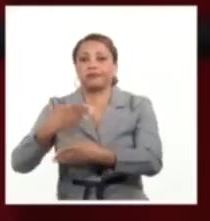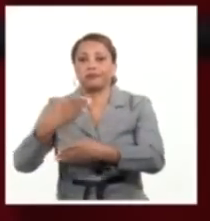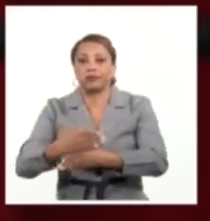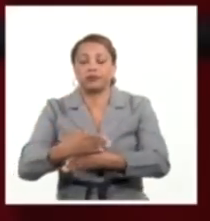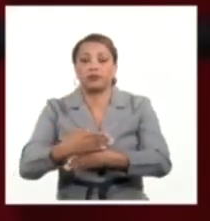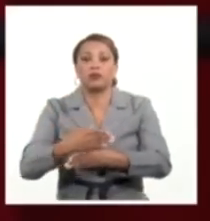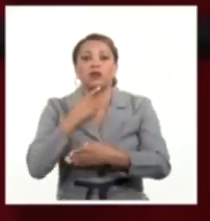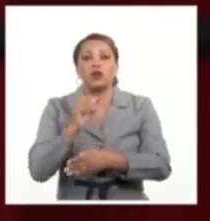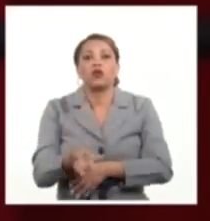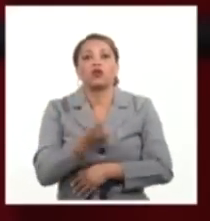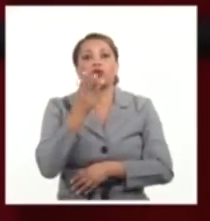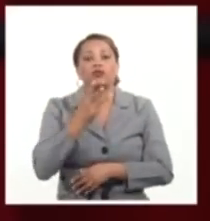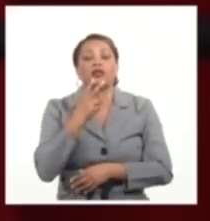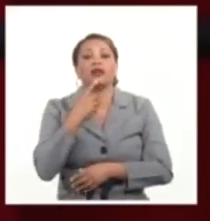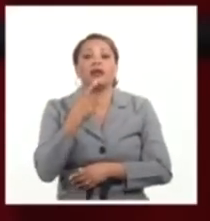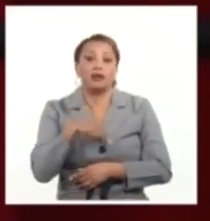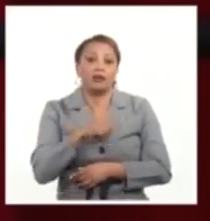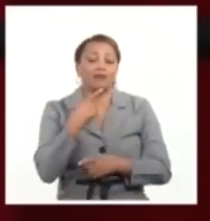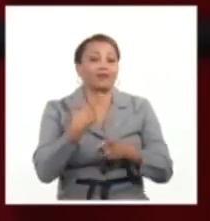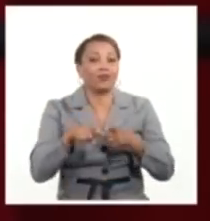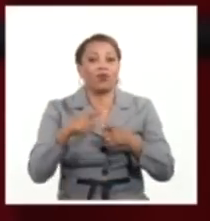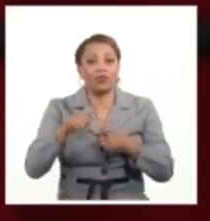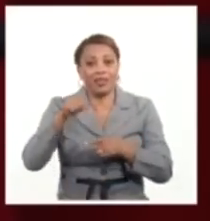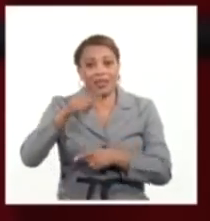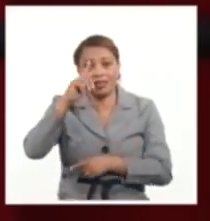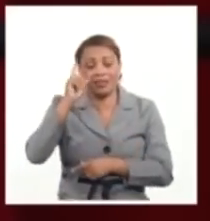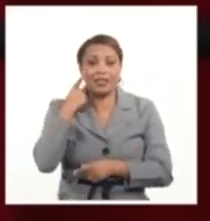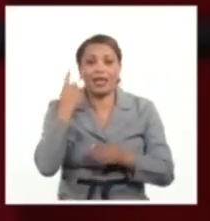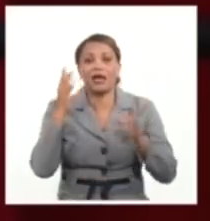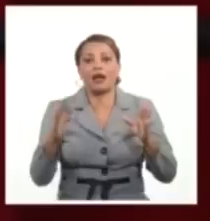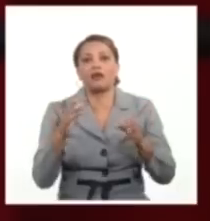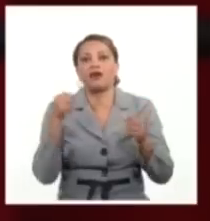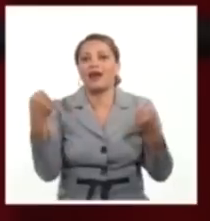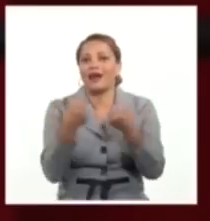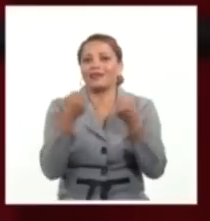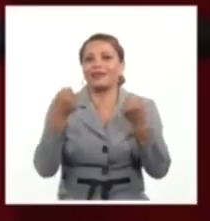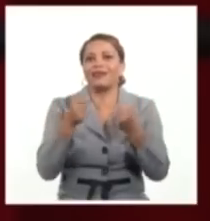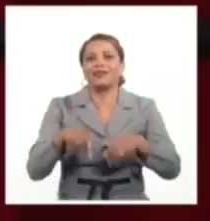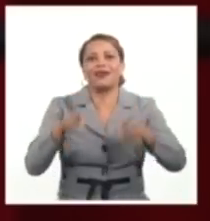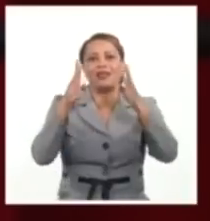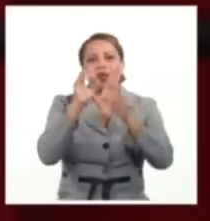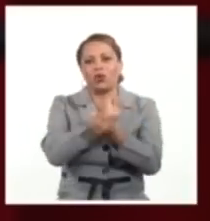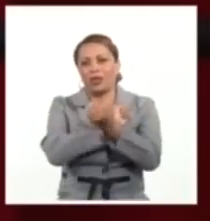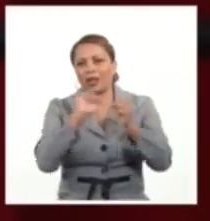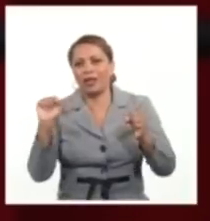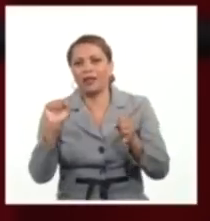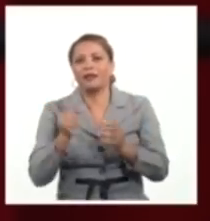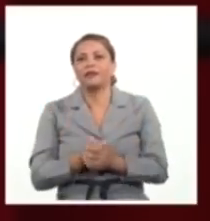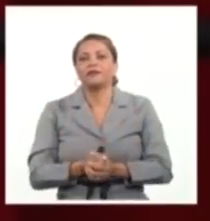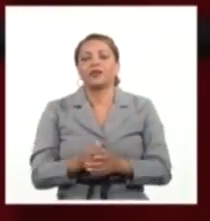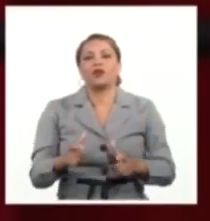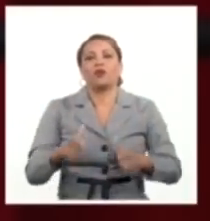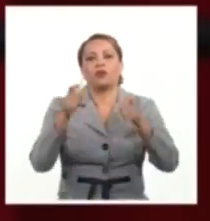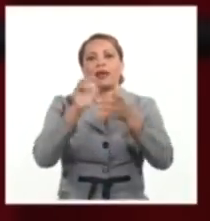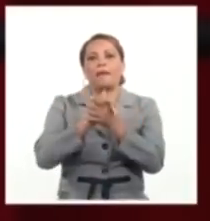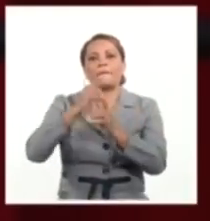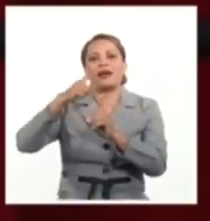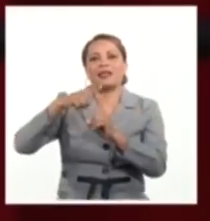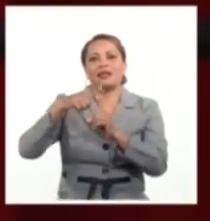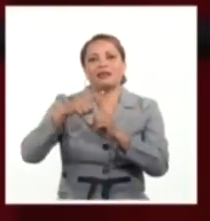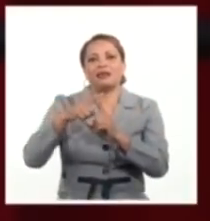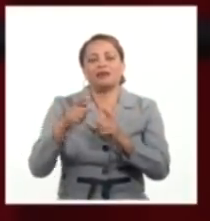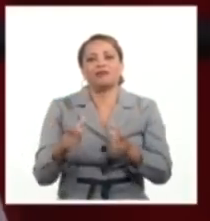como los tres eventos más terribles de este año, o sea, los accidentes del Saratoga y Supertanqueros y el devastador huracán